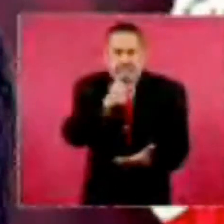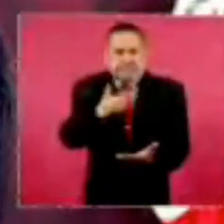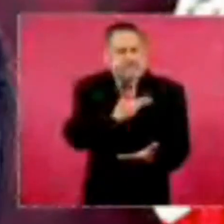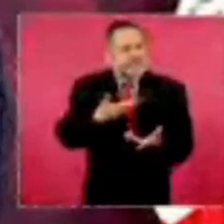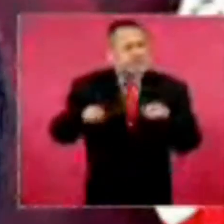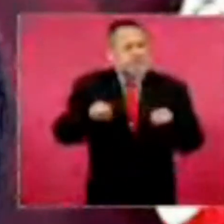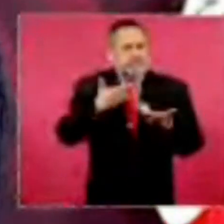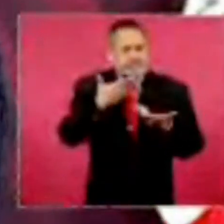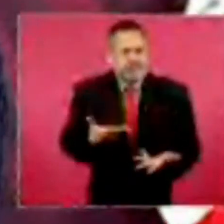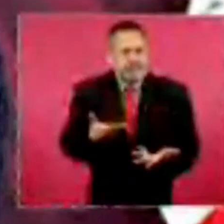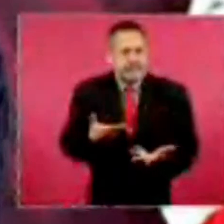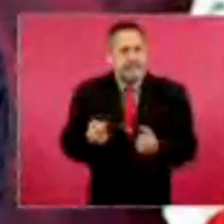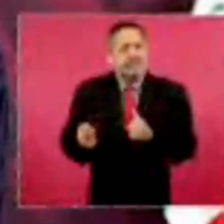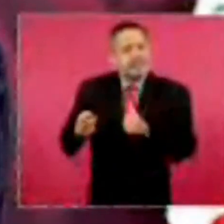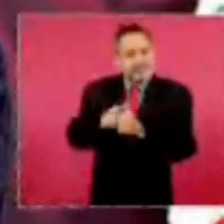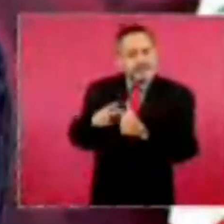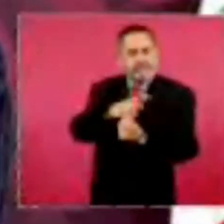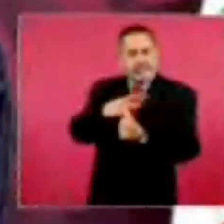y